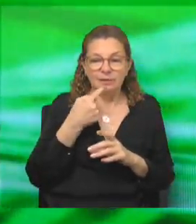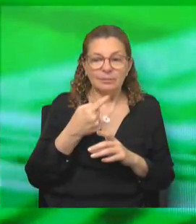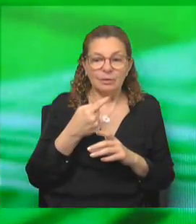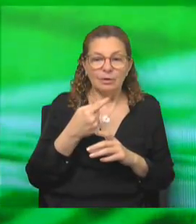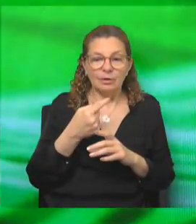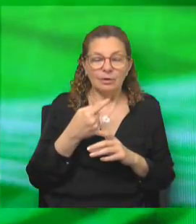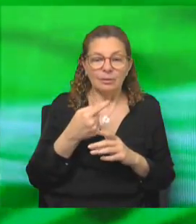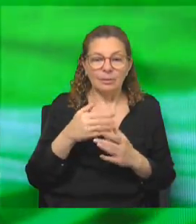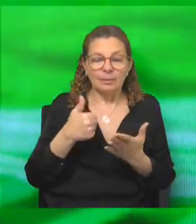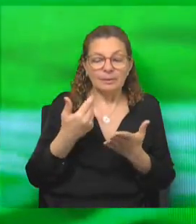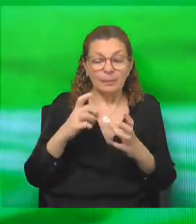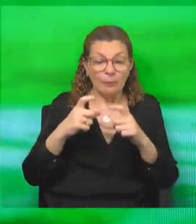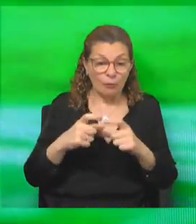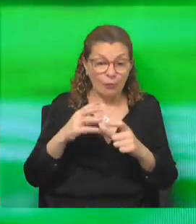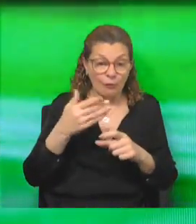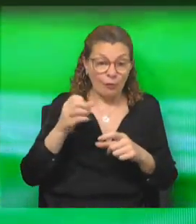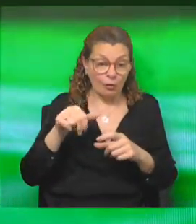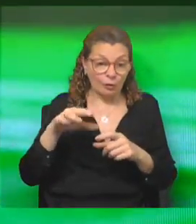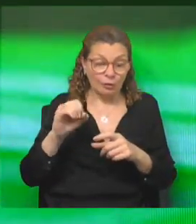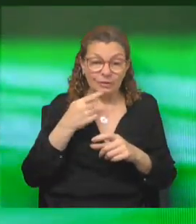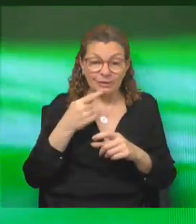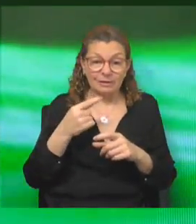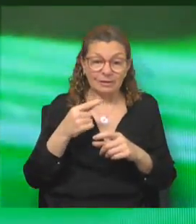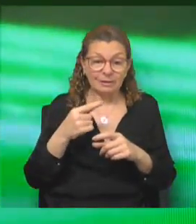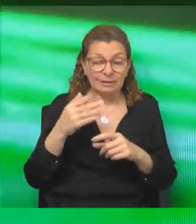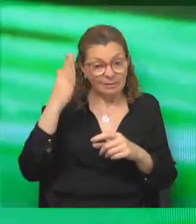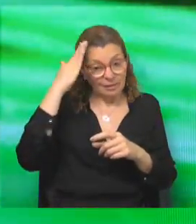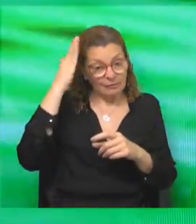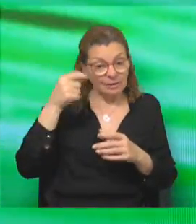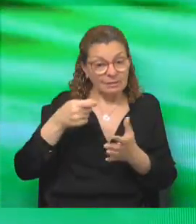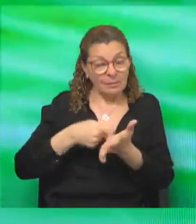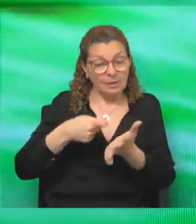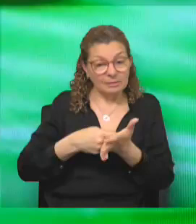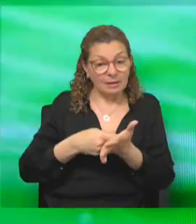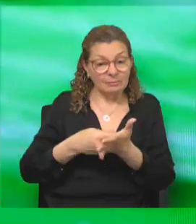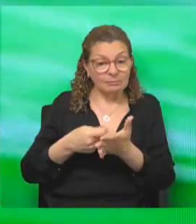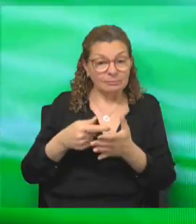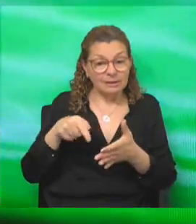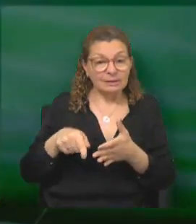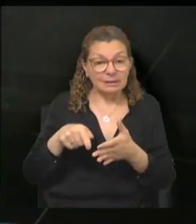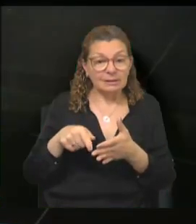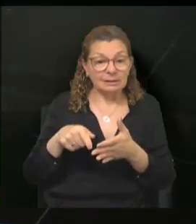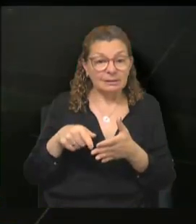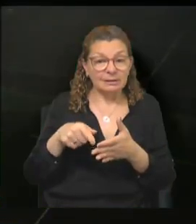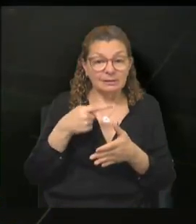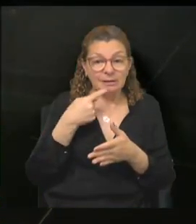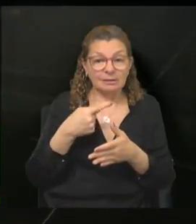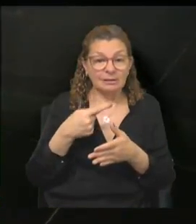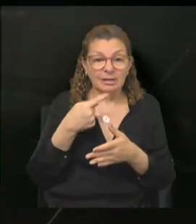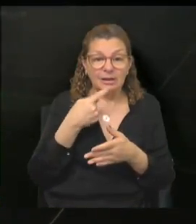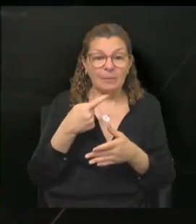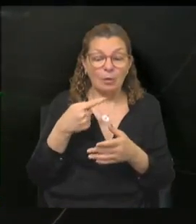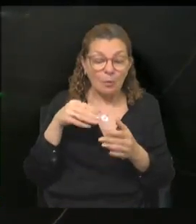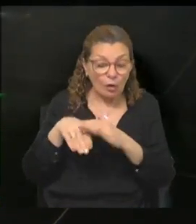decimos emitamos un Bono que tiene el ahorrista sabe que esa plata Que pondrá en ese Bono está digamos